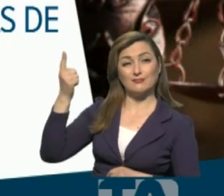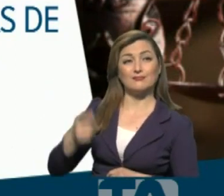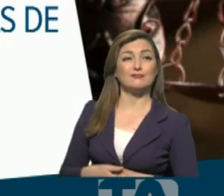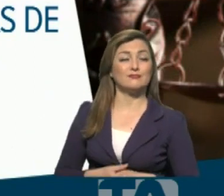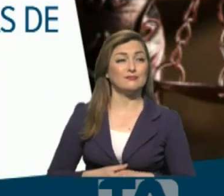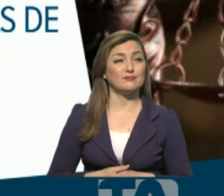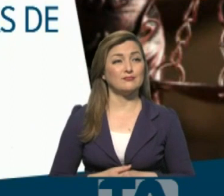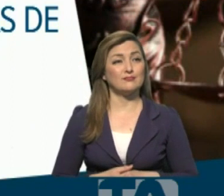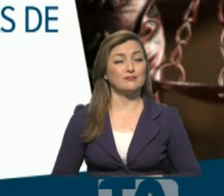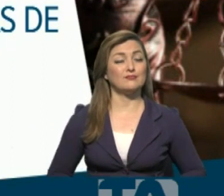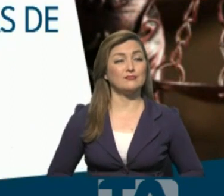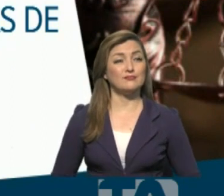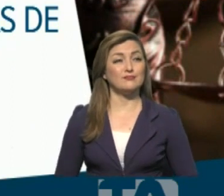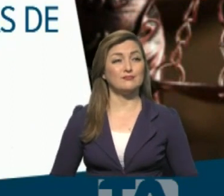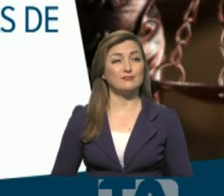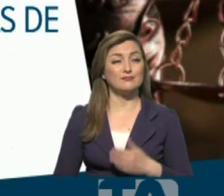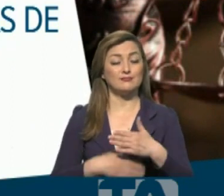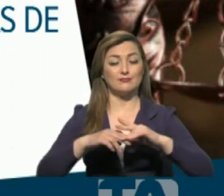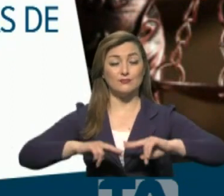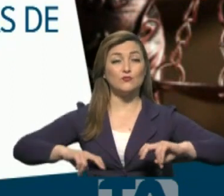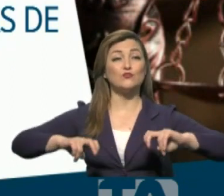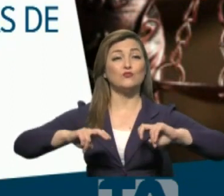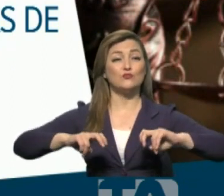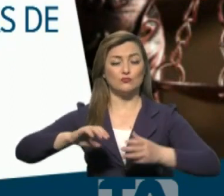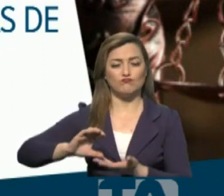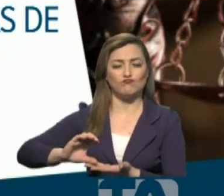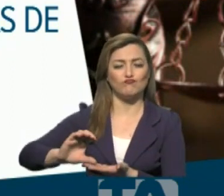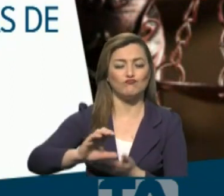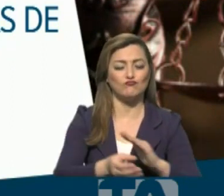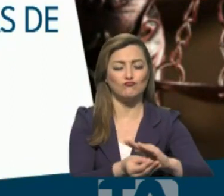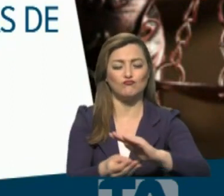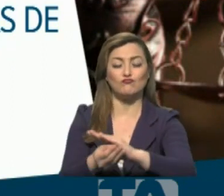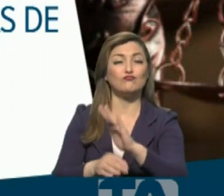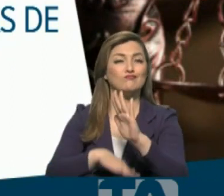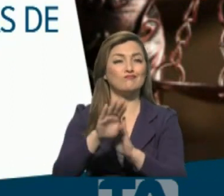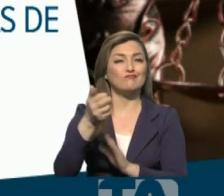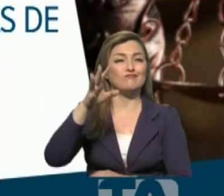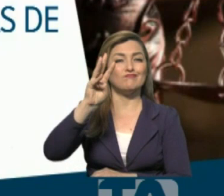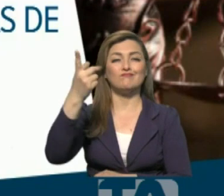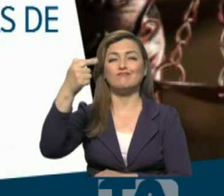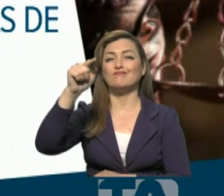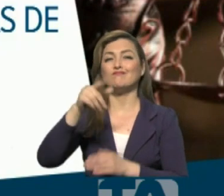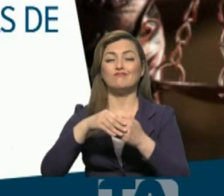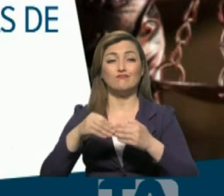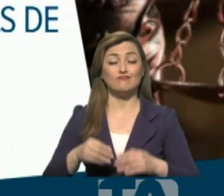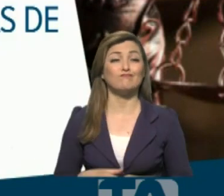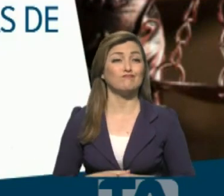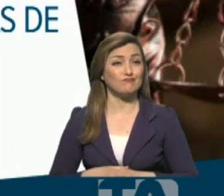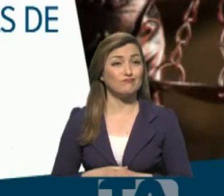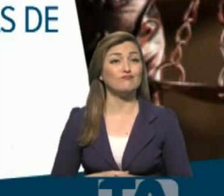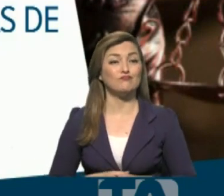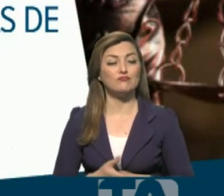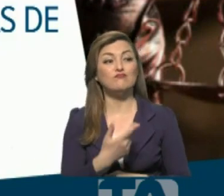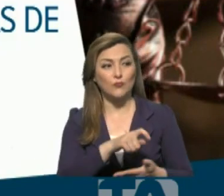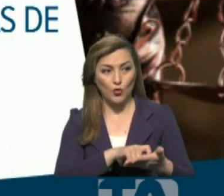subcontratistas Betsasser y Plameri. Todos investigados por repartir coimas por más de 16 millones de dólares a cambio de